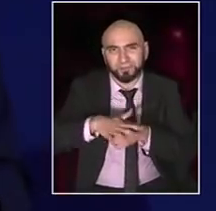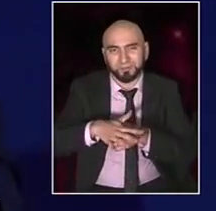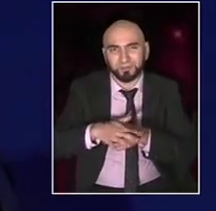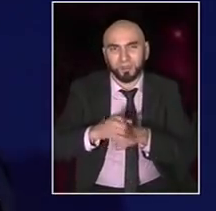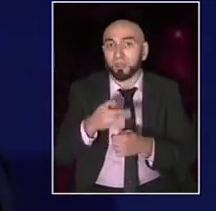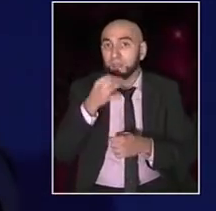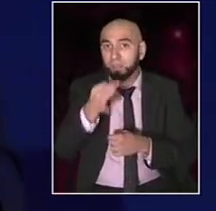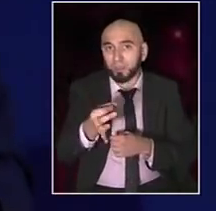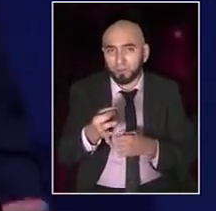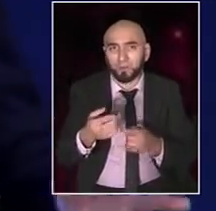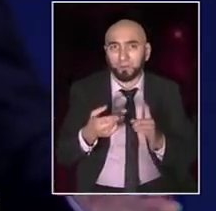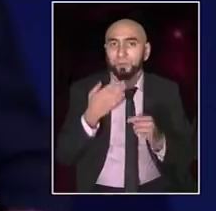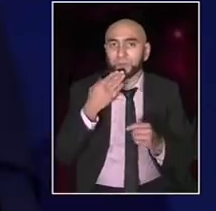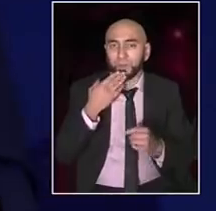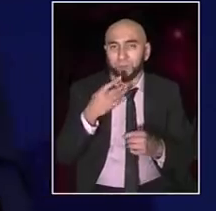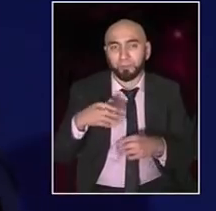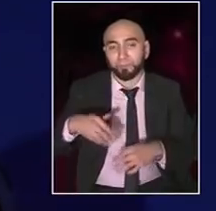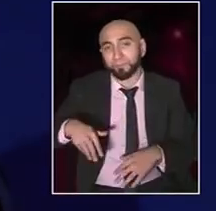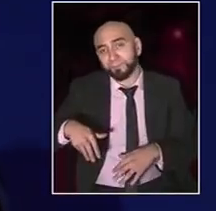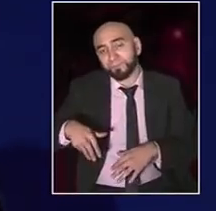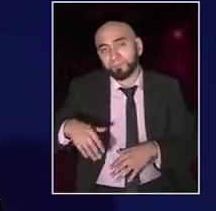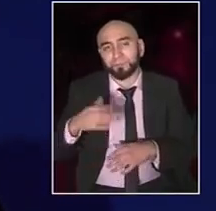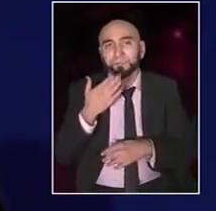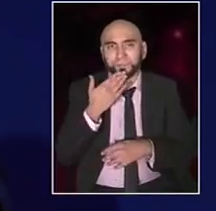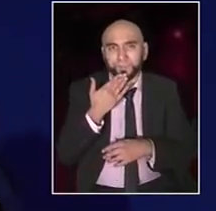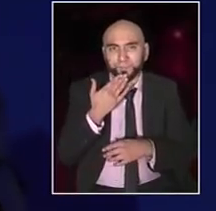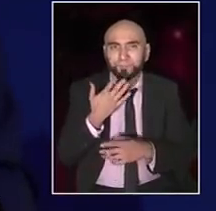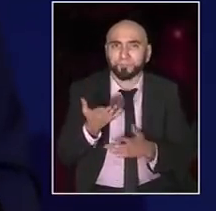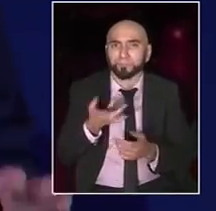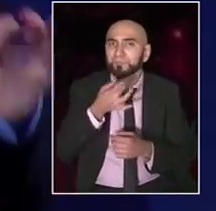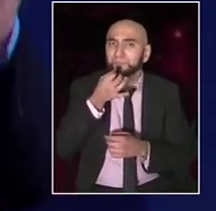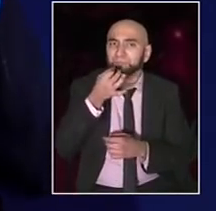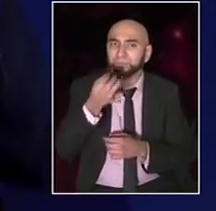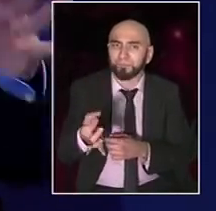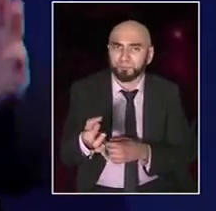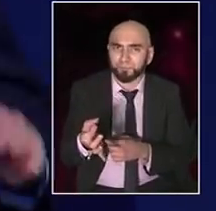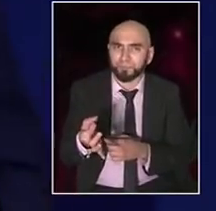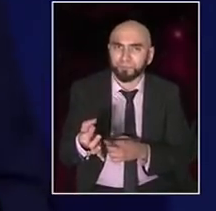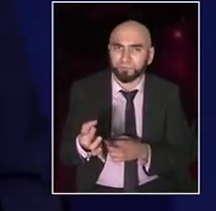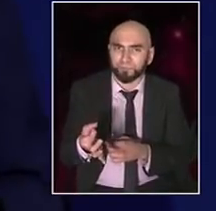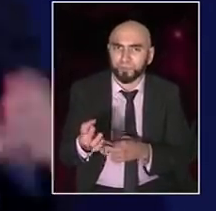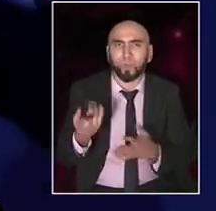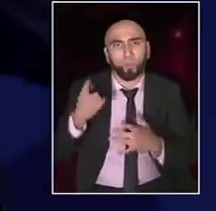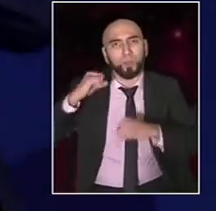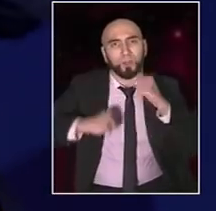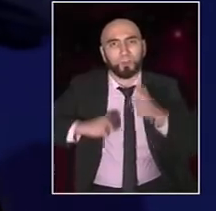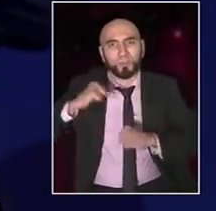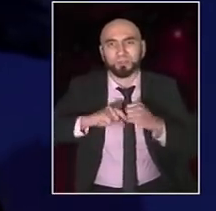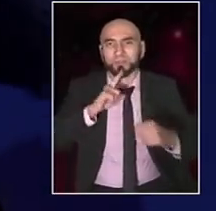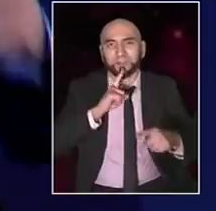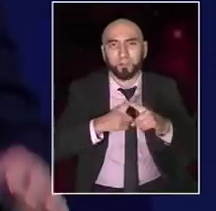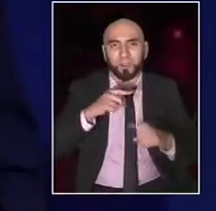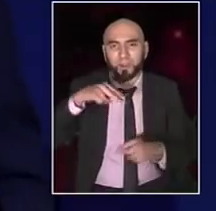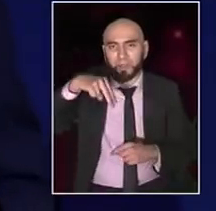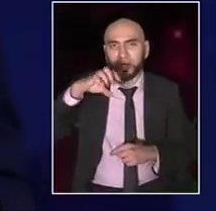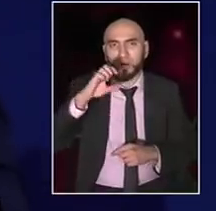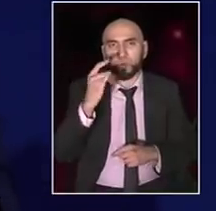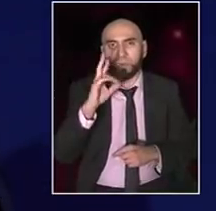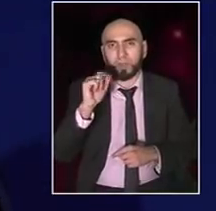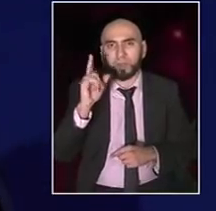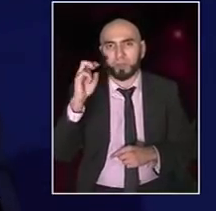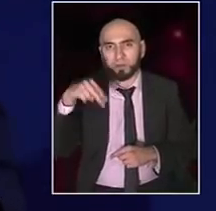ellos Stephen Hawking, Elon Musk. De hecho, Elon Musk ya está produciendo en una empresa que se llama Neuralink chips para aumentar nuestras